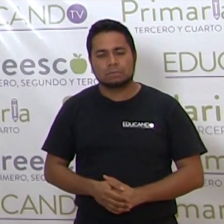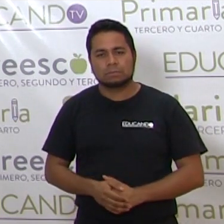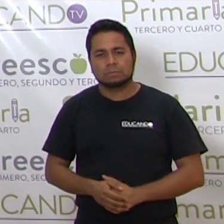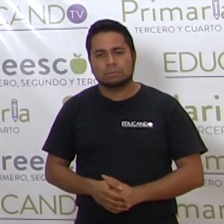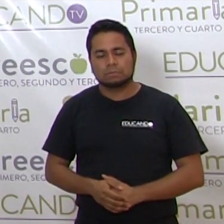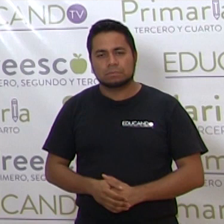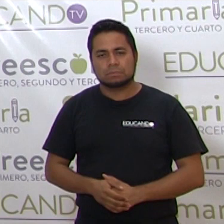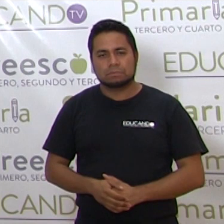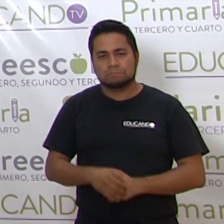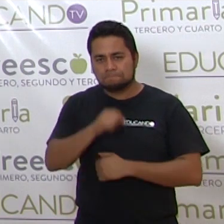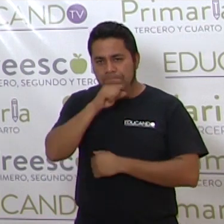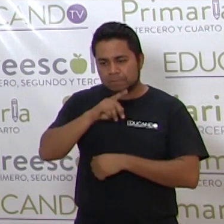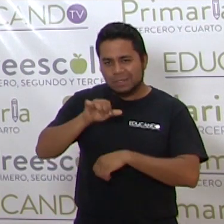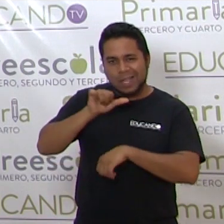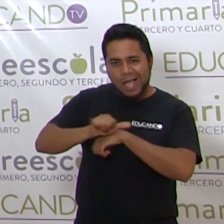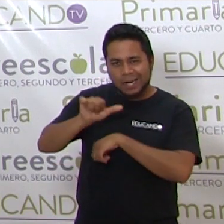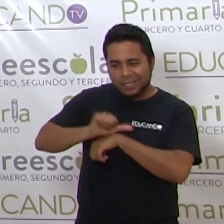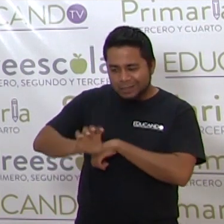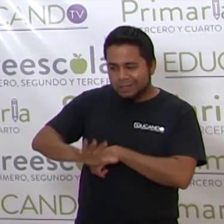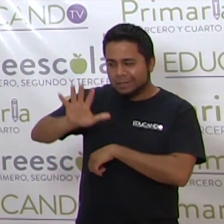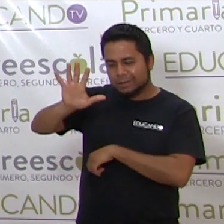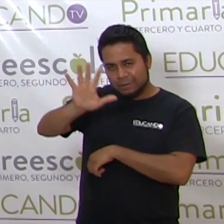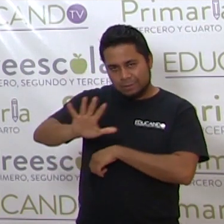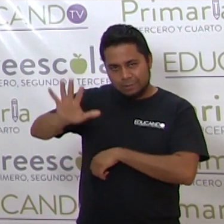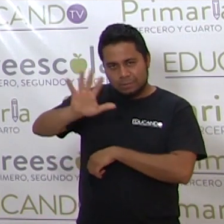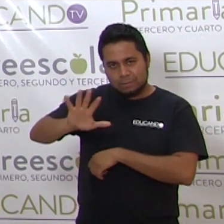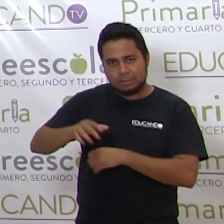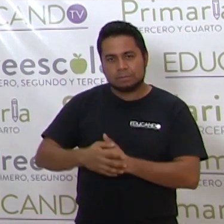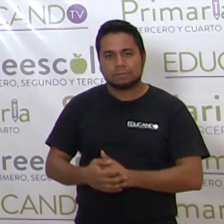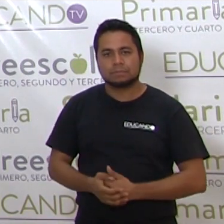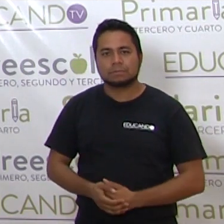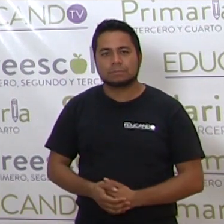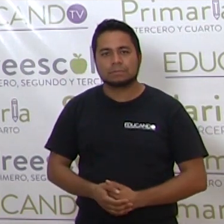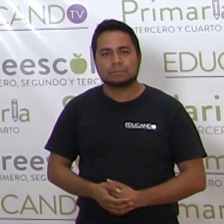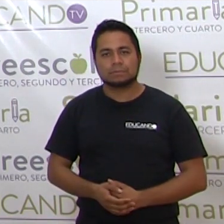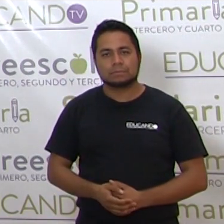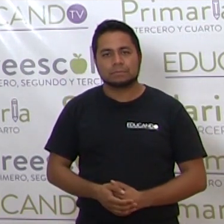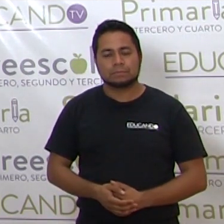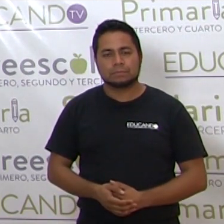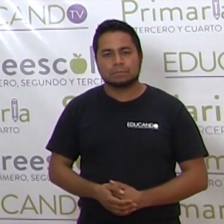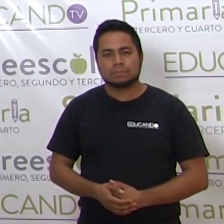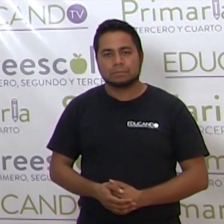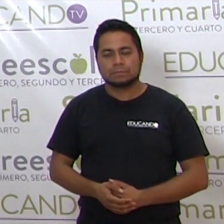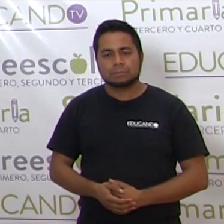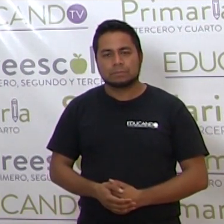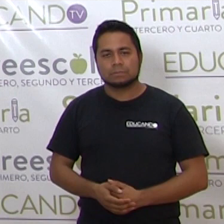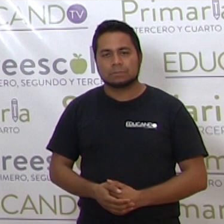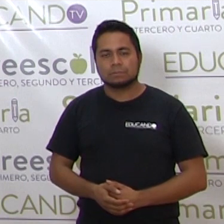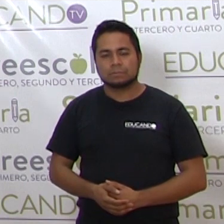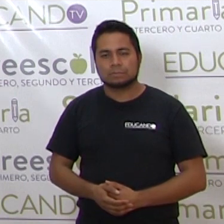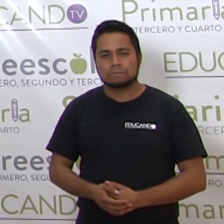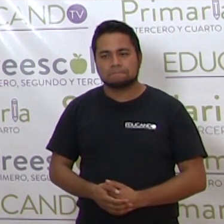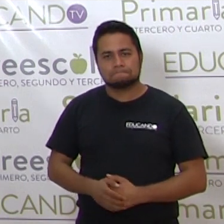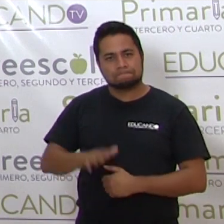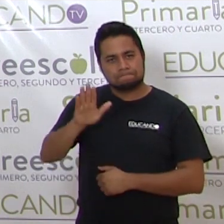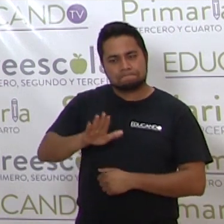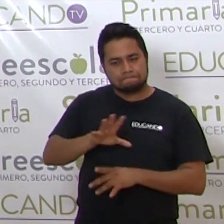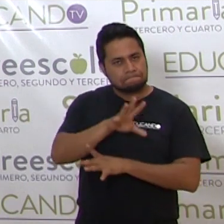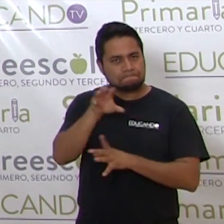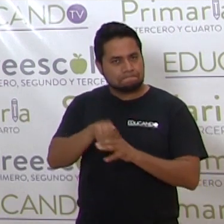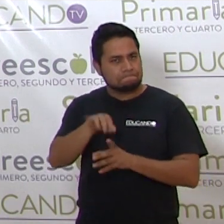al norte de la argentina y me parece que eso es